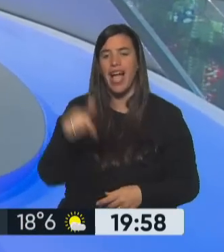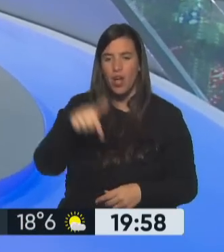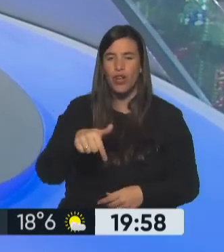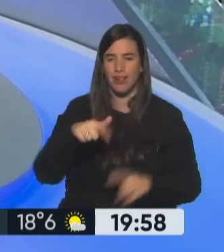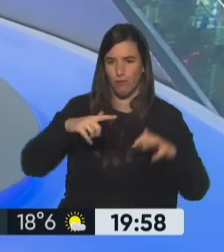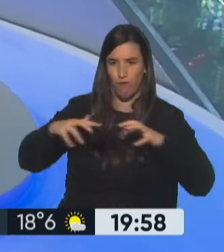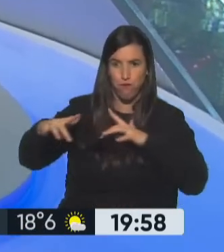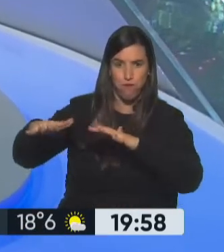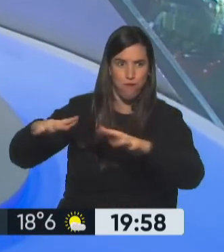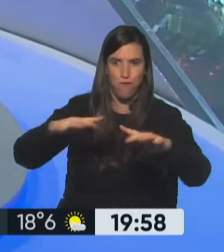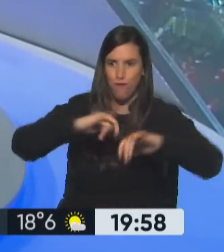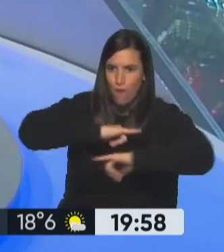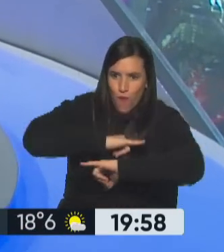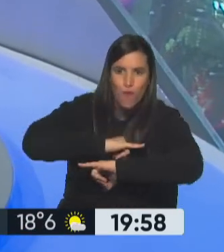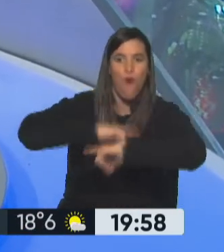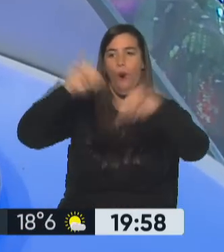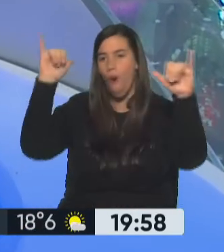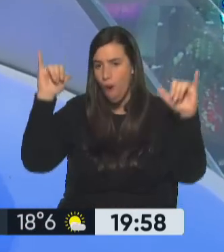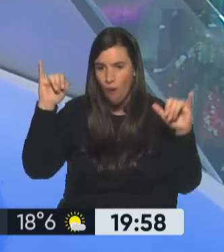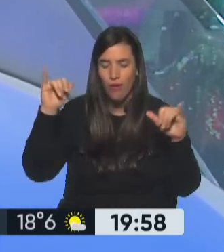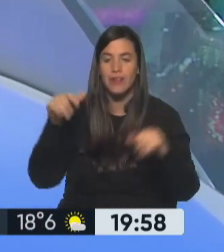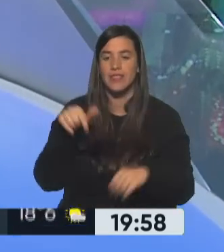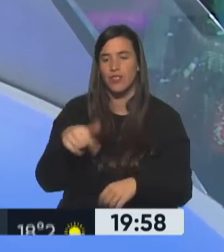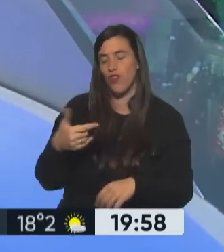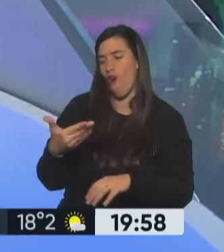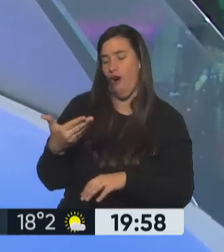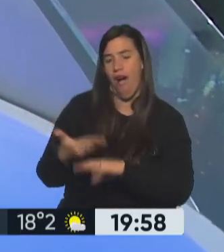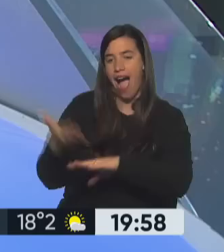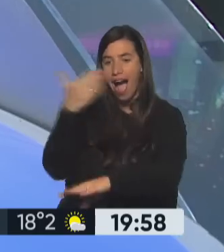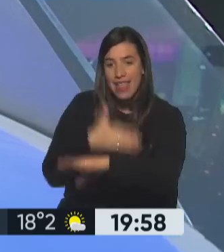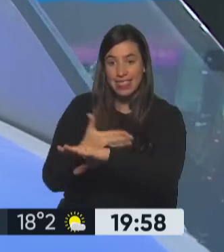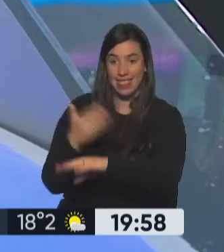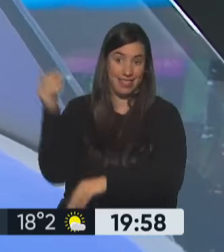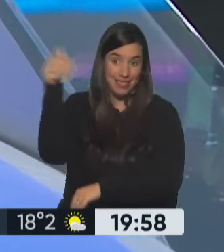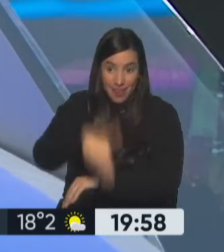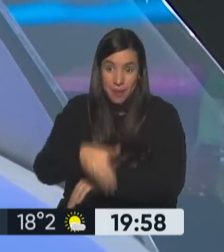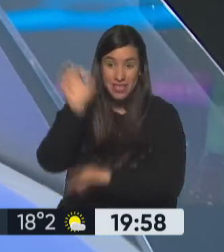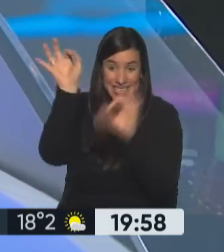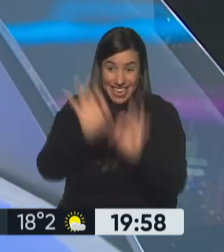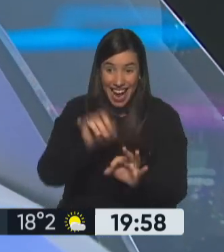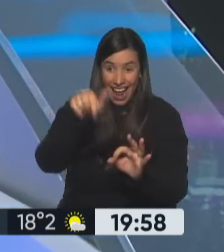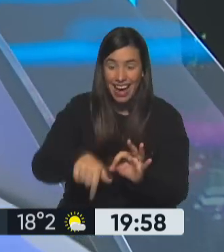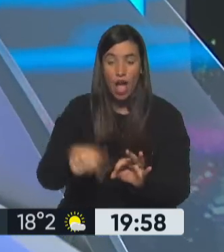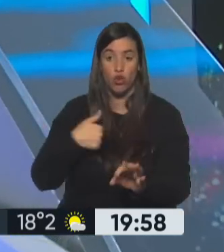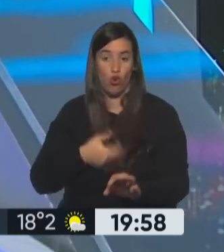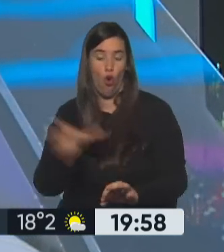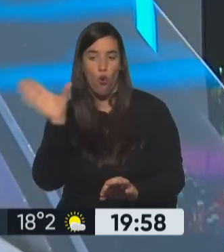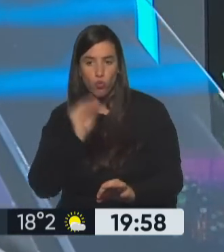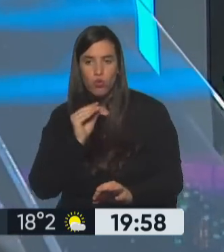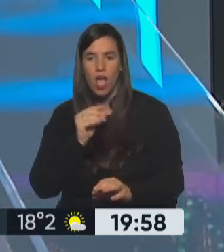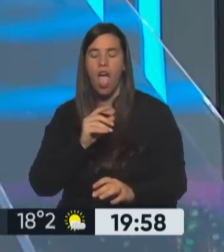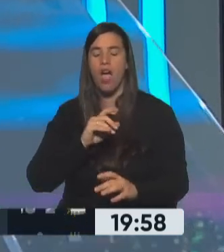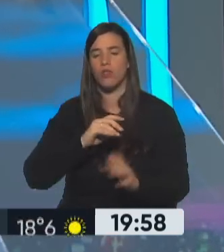tomado, me he escuchado también antes de salir para este canal un comunicado de la Presidencia de la Nación,